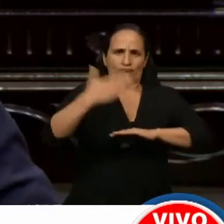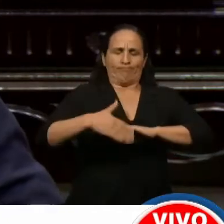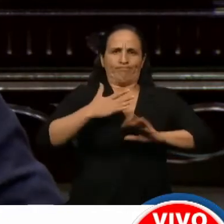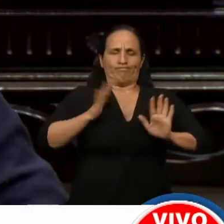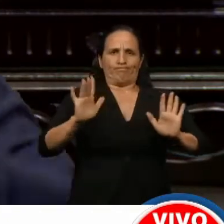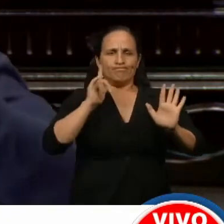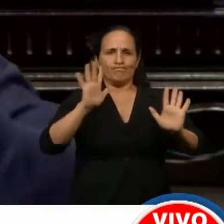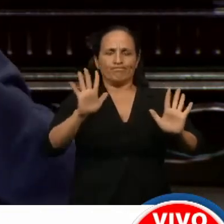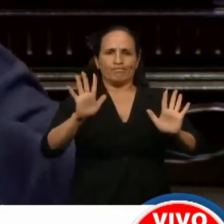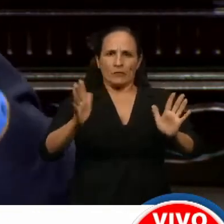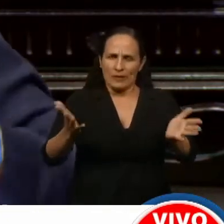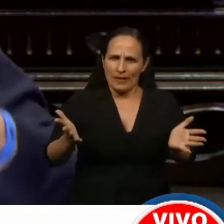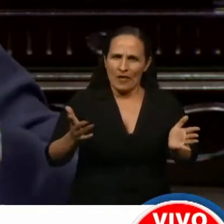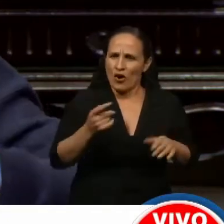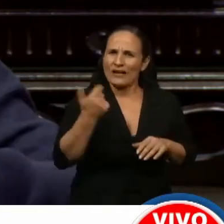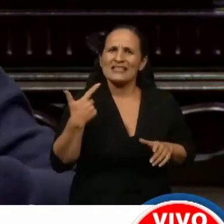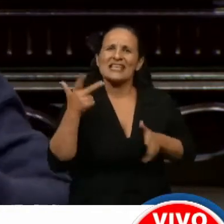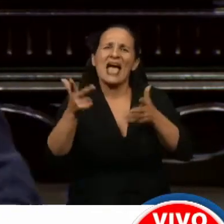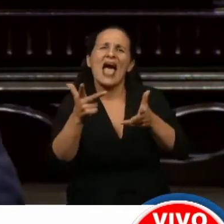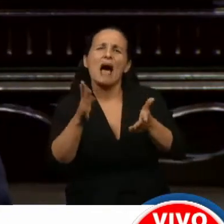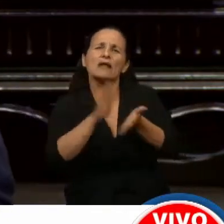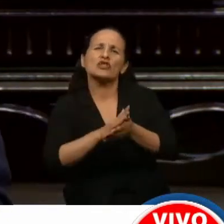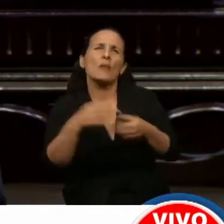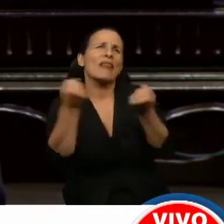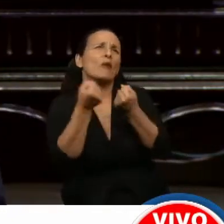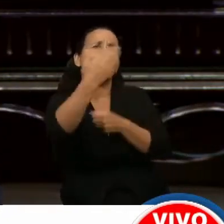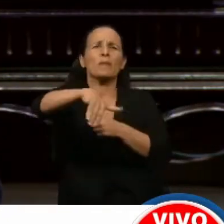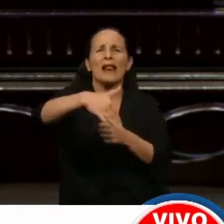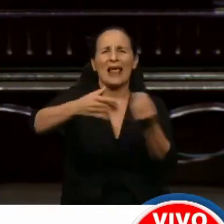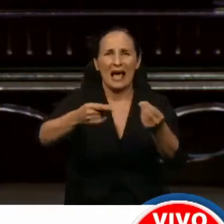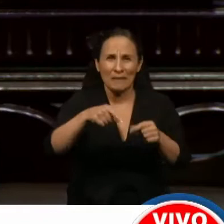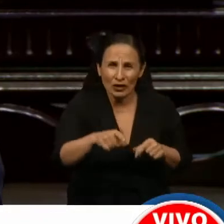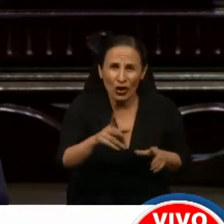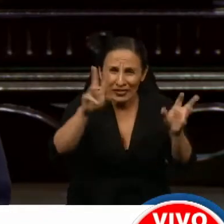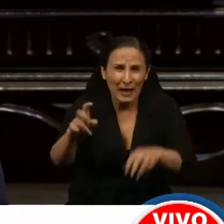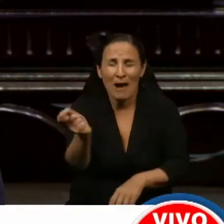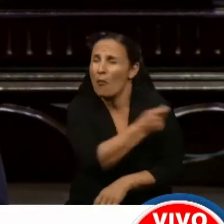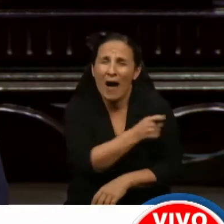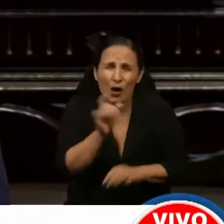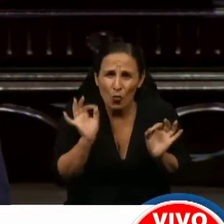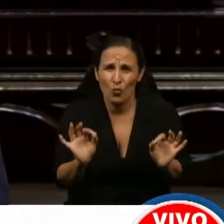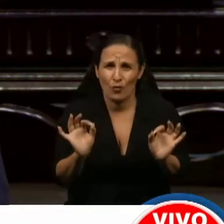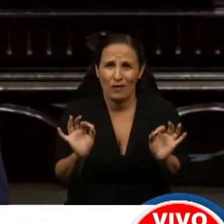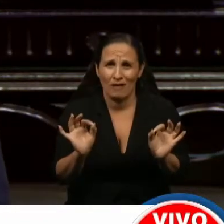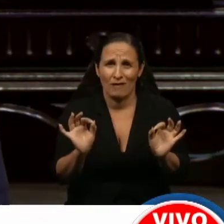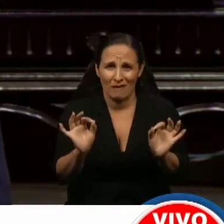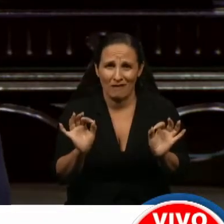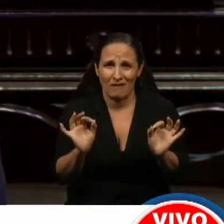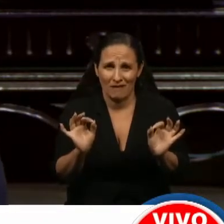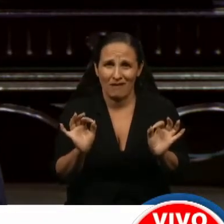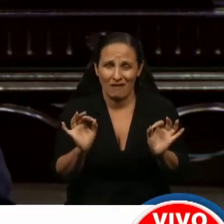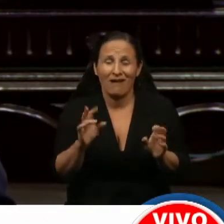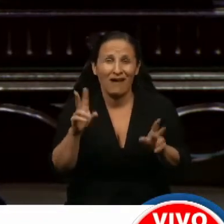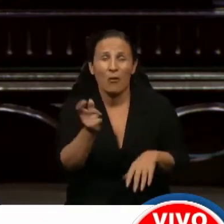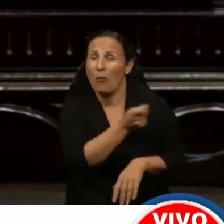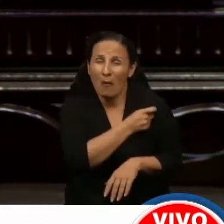peleas? Recién escuchaba hablar de peleas callejeras, pero esto fue lo que sucedió con una vacuna. A lo que sucedió con